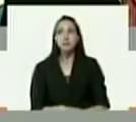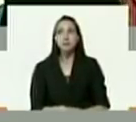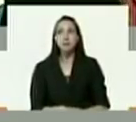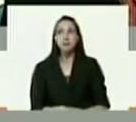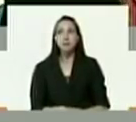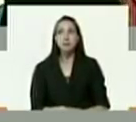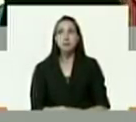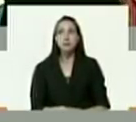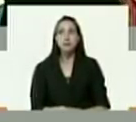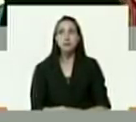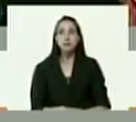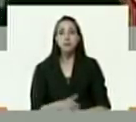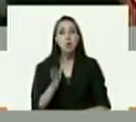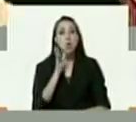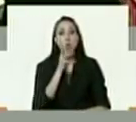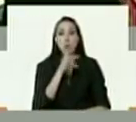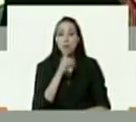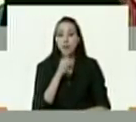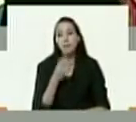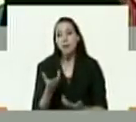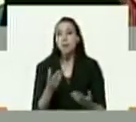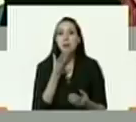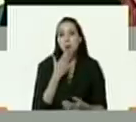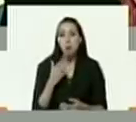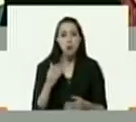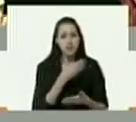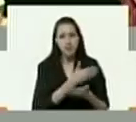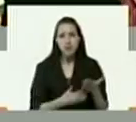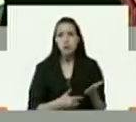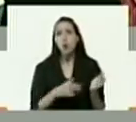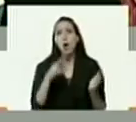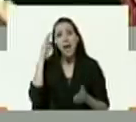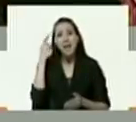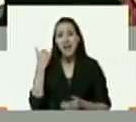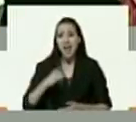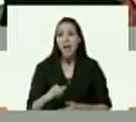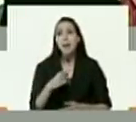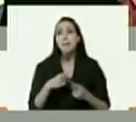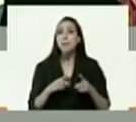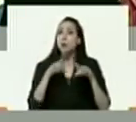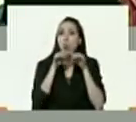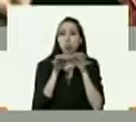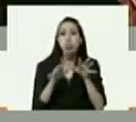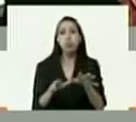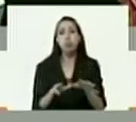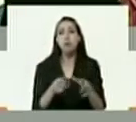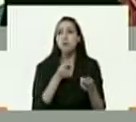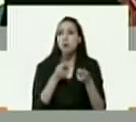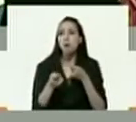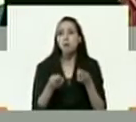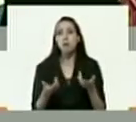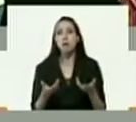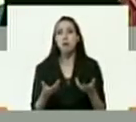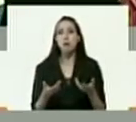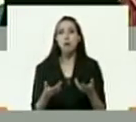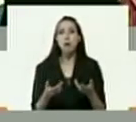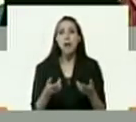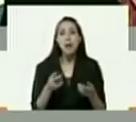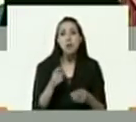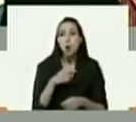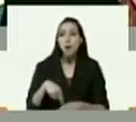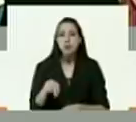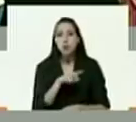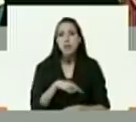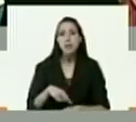no hay ningún tipo de desinformación, los datos reales están allí, pero no los tergiversen, no los manipulen, no